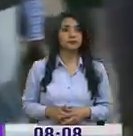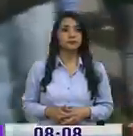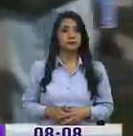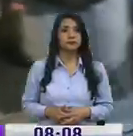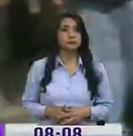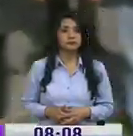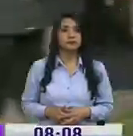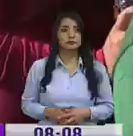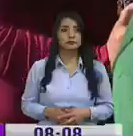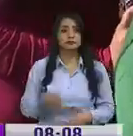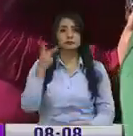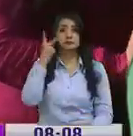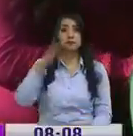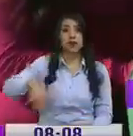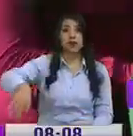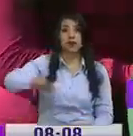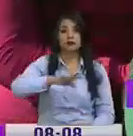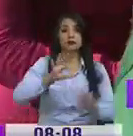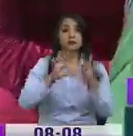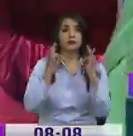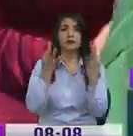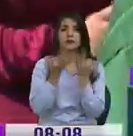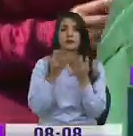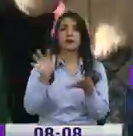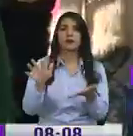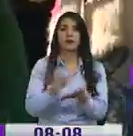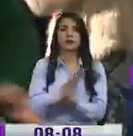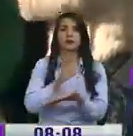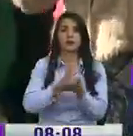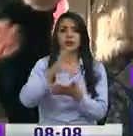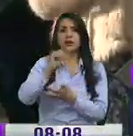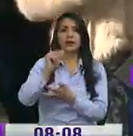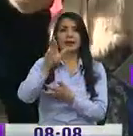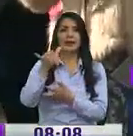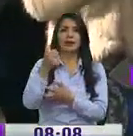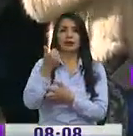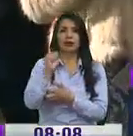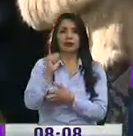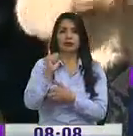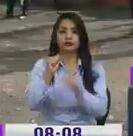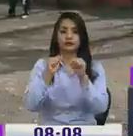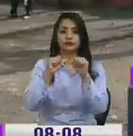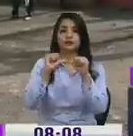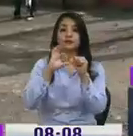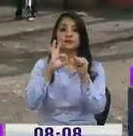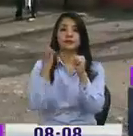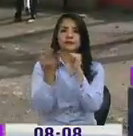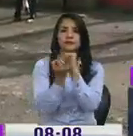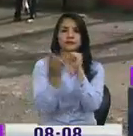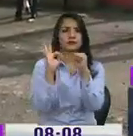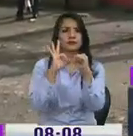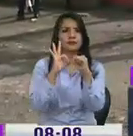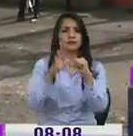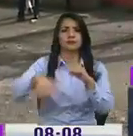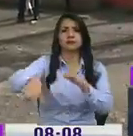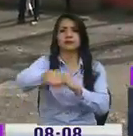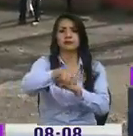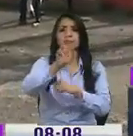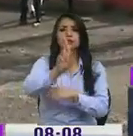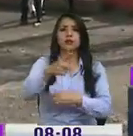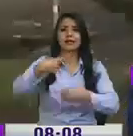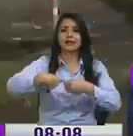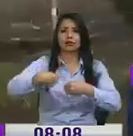Preocupados y con consignas, los padres de familia de la escuela Carlos Ponce Martínez Fe y Alegría, ubicada en la Ciudadela del Ejército en el sur de